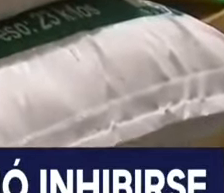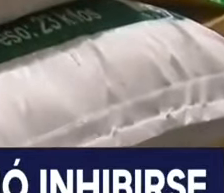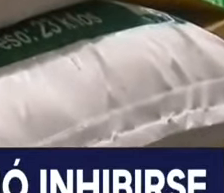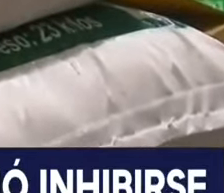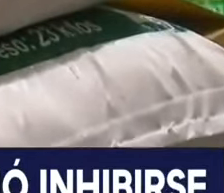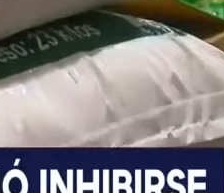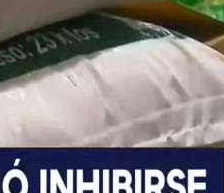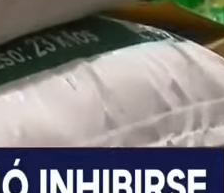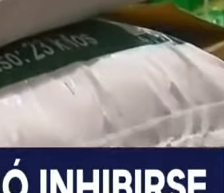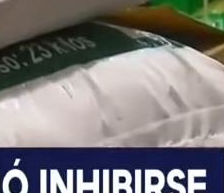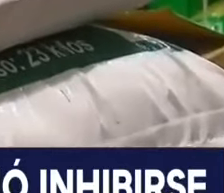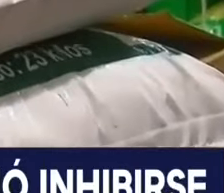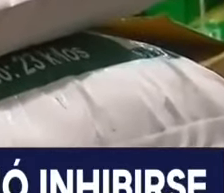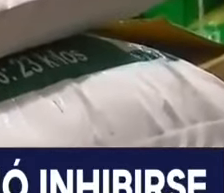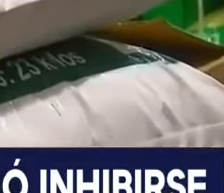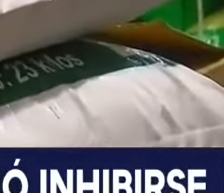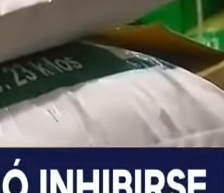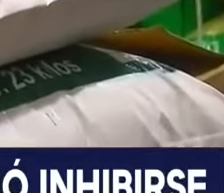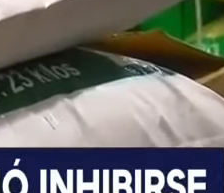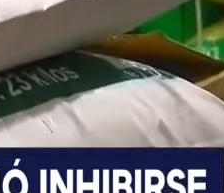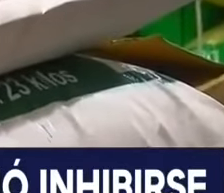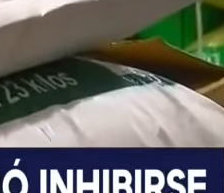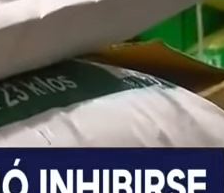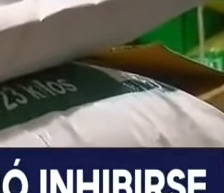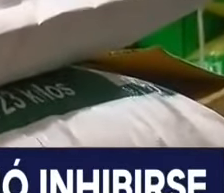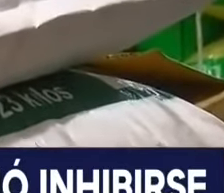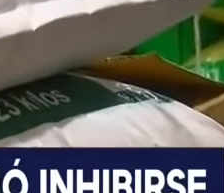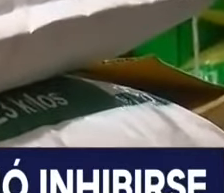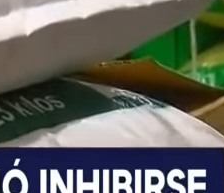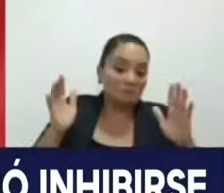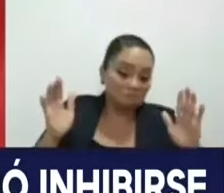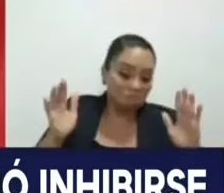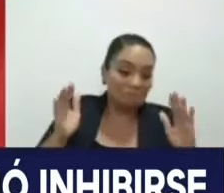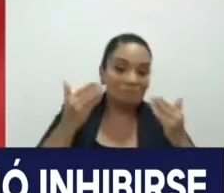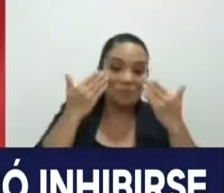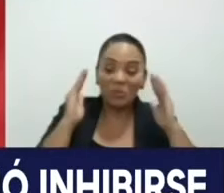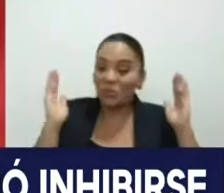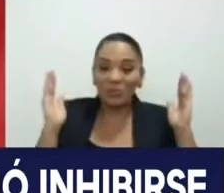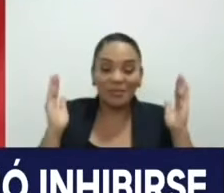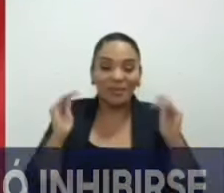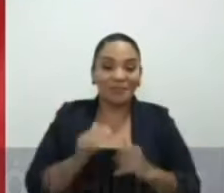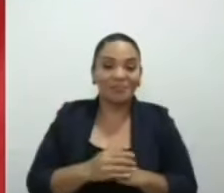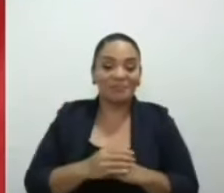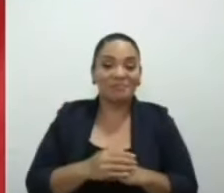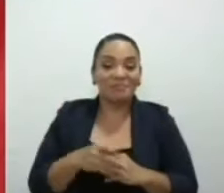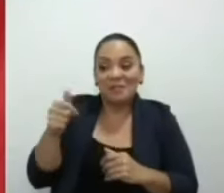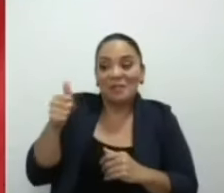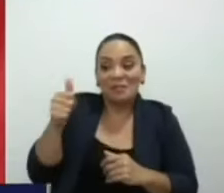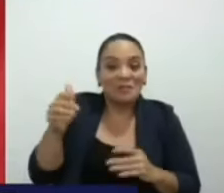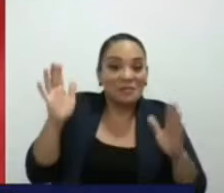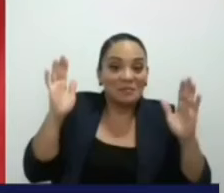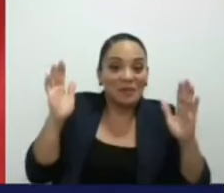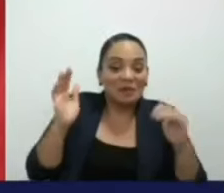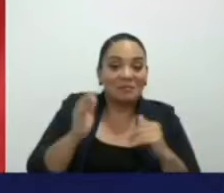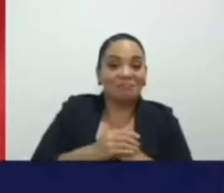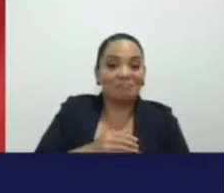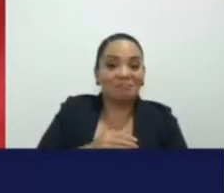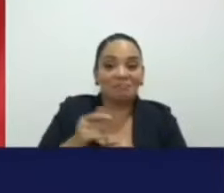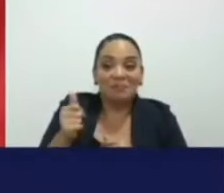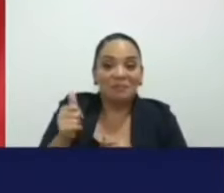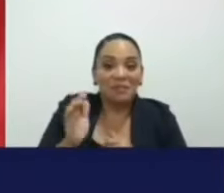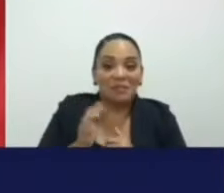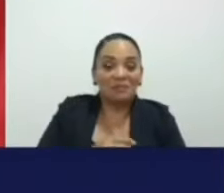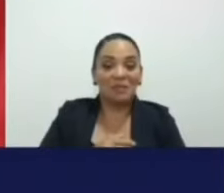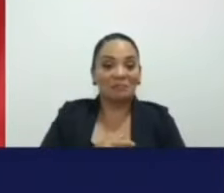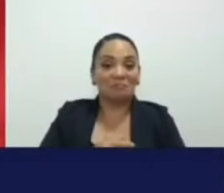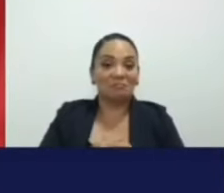a afectar a los consumidores ya porque no se inhabilitó ella misma dijo o se inhibo allá misma yo no